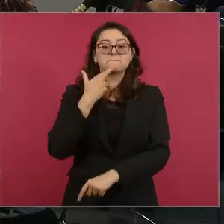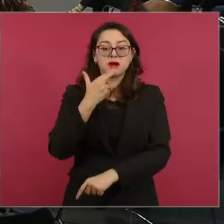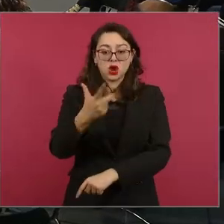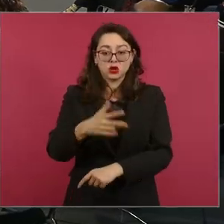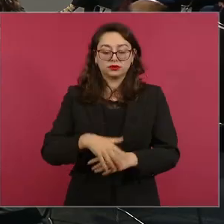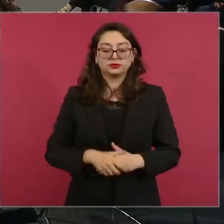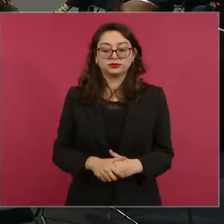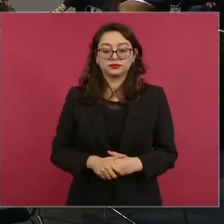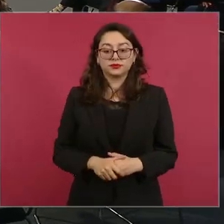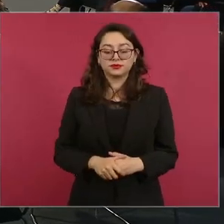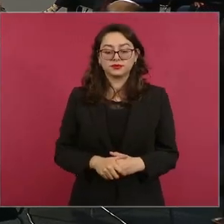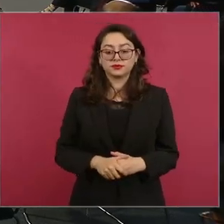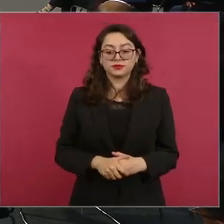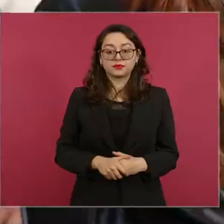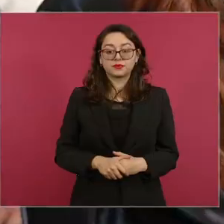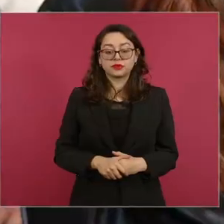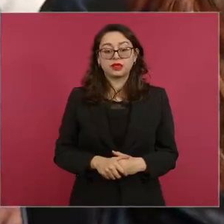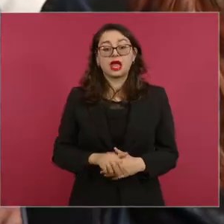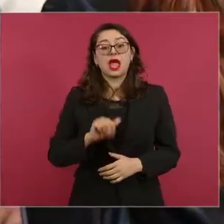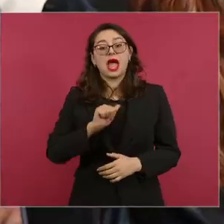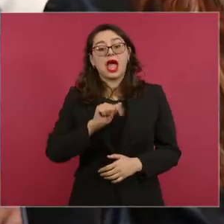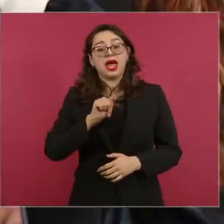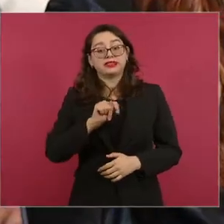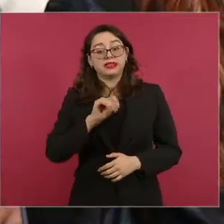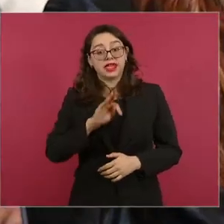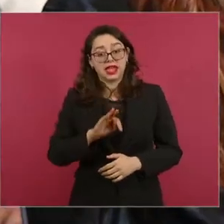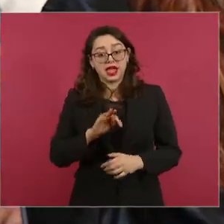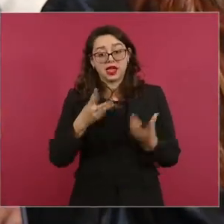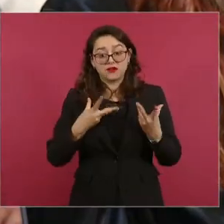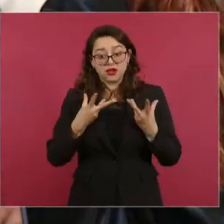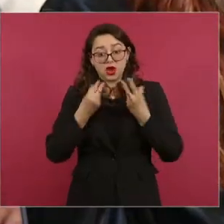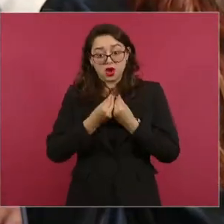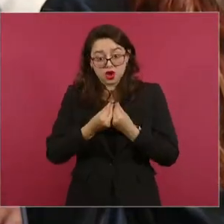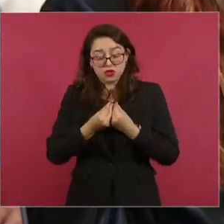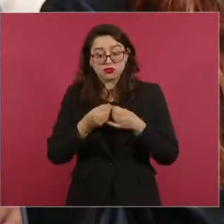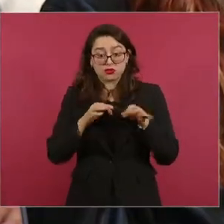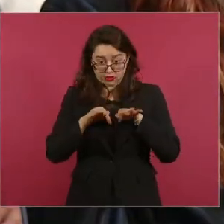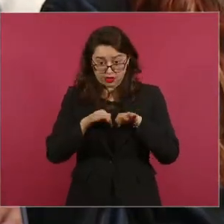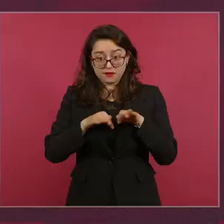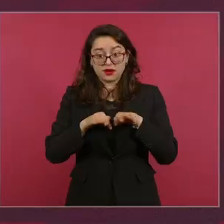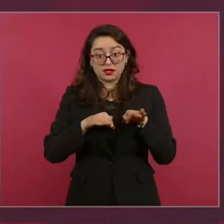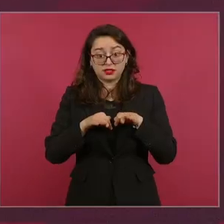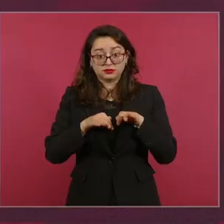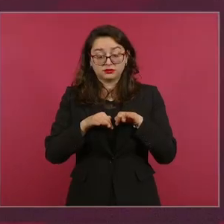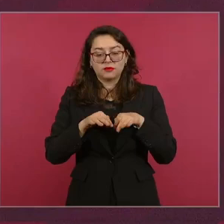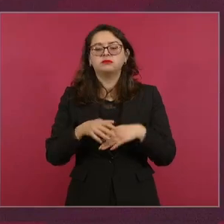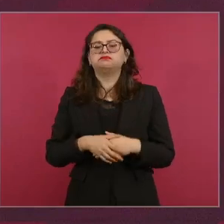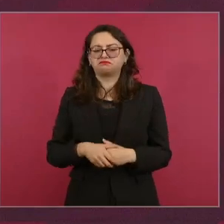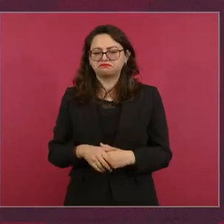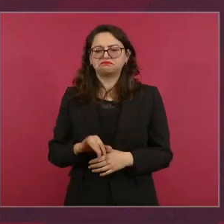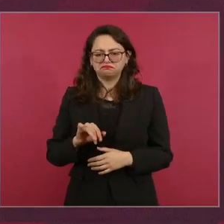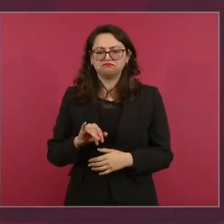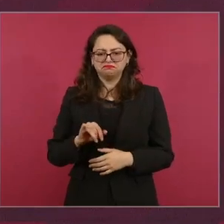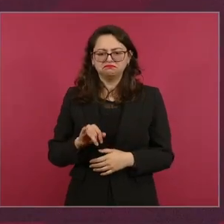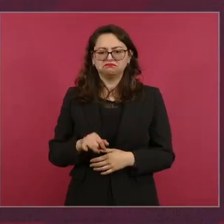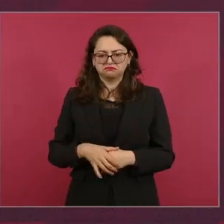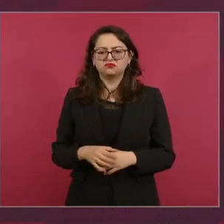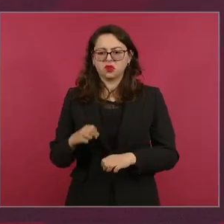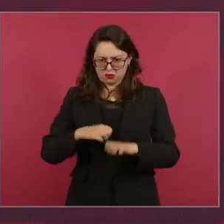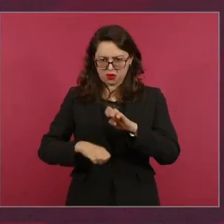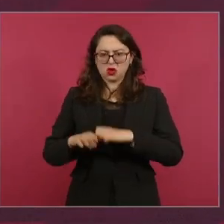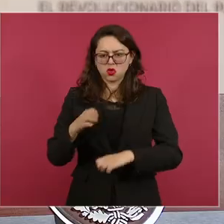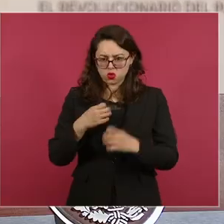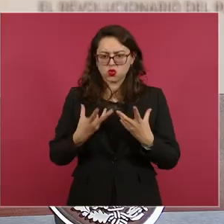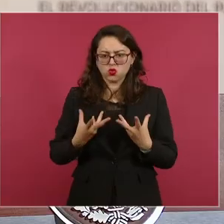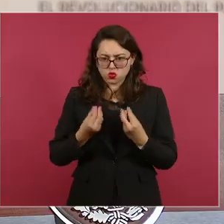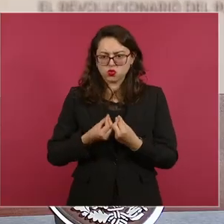¿Se está trabajando con agentes de ATF, concreto, periódicamente? Con el embajador, sí. Y